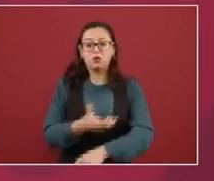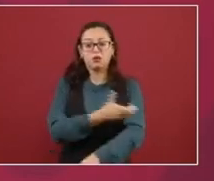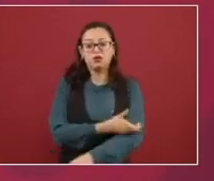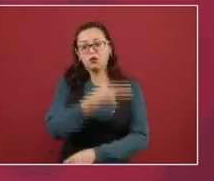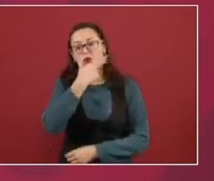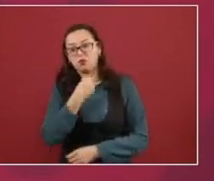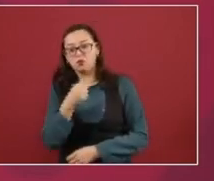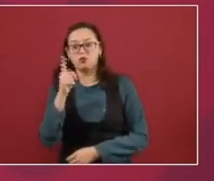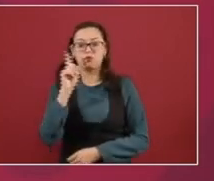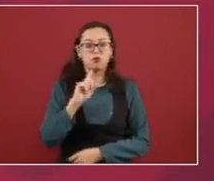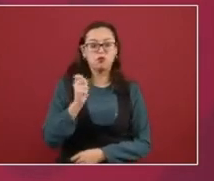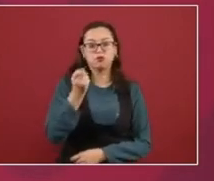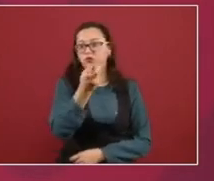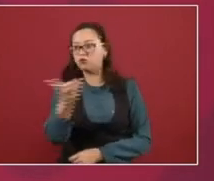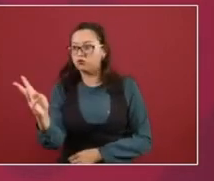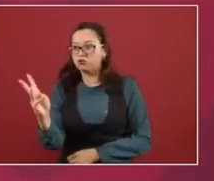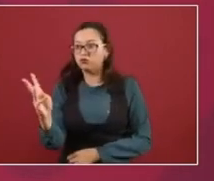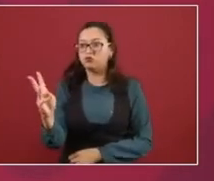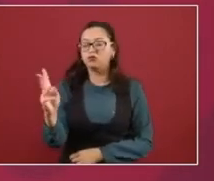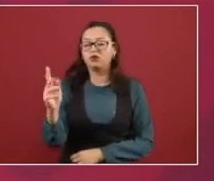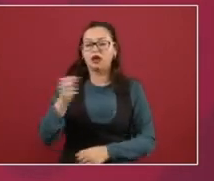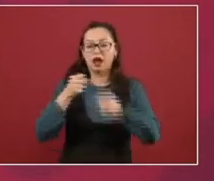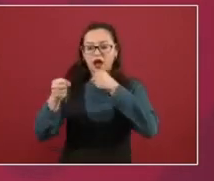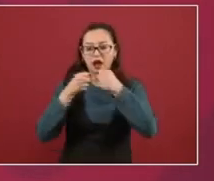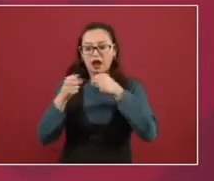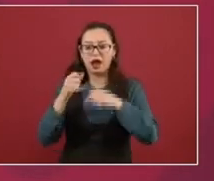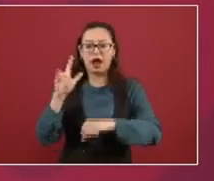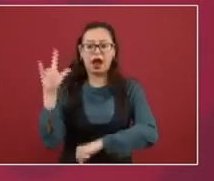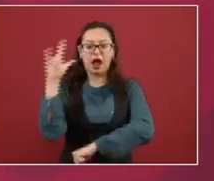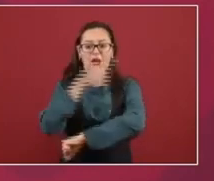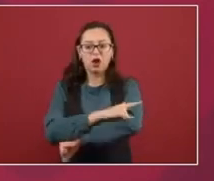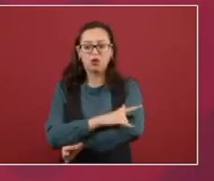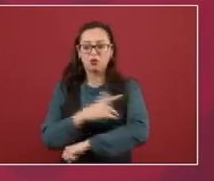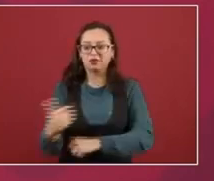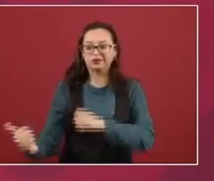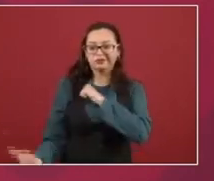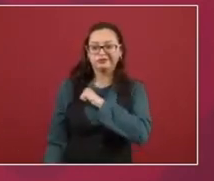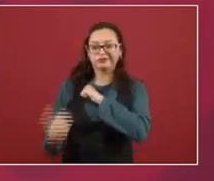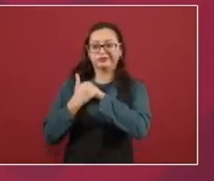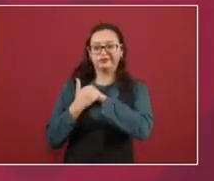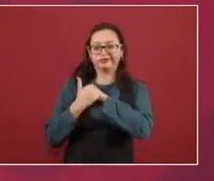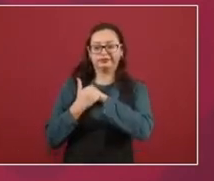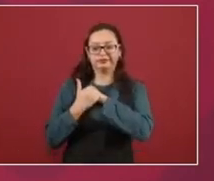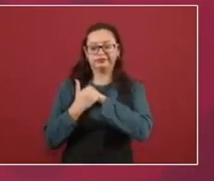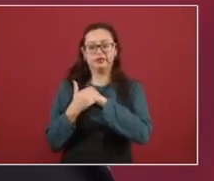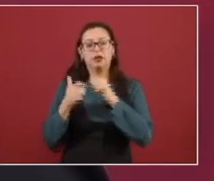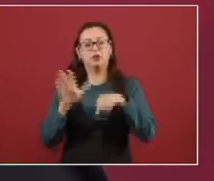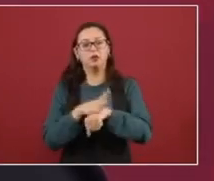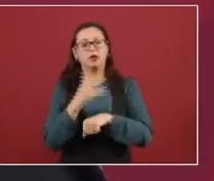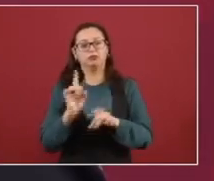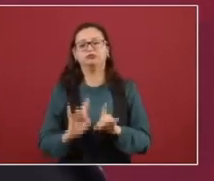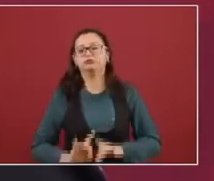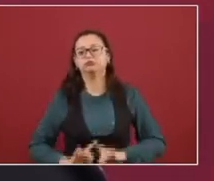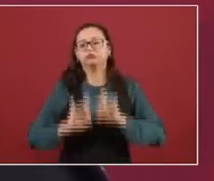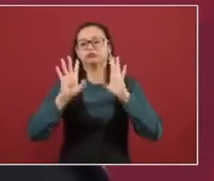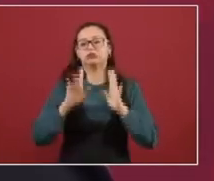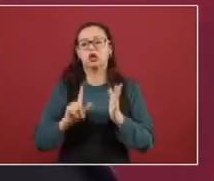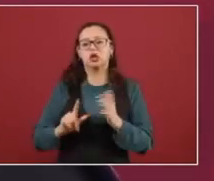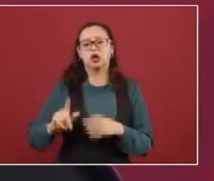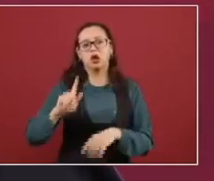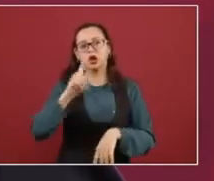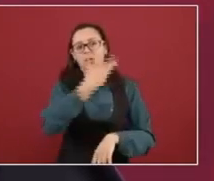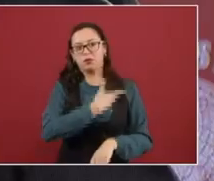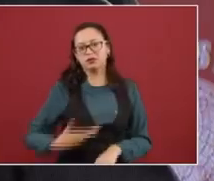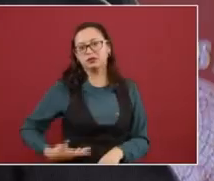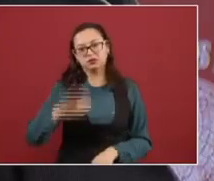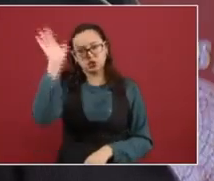compañeras, compañeros de ustedes me abordan en el aeropuerto porque se había dado a conocer un Twitter